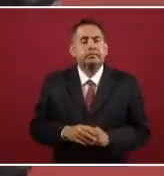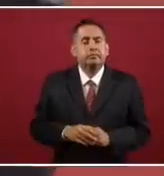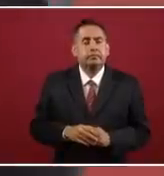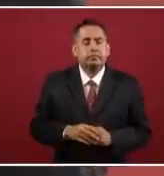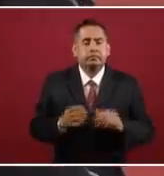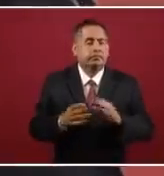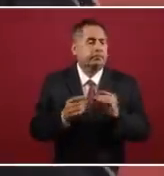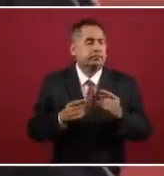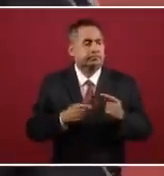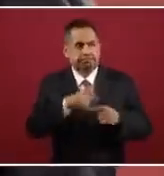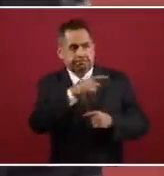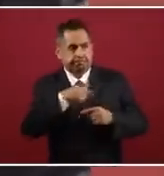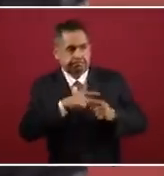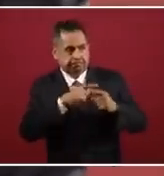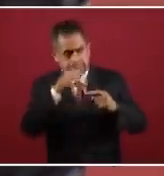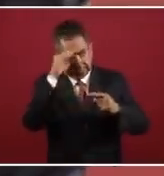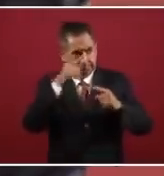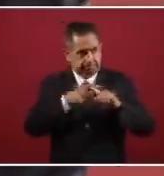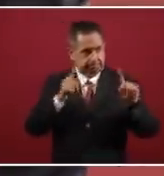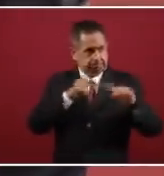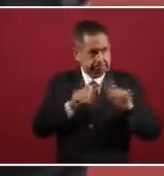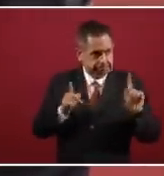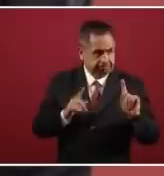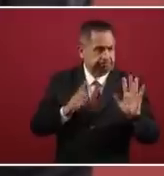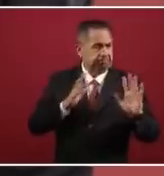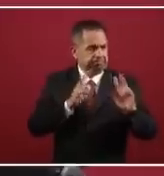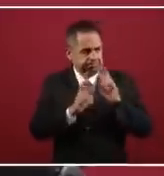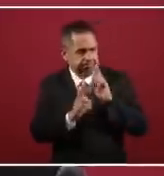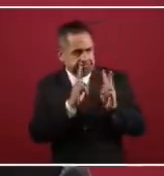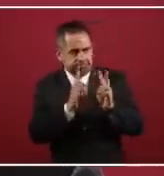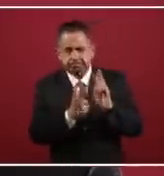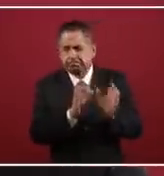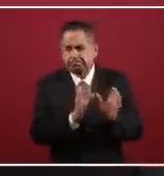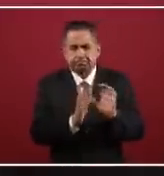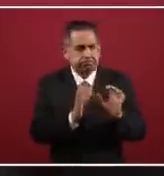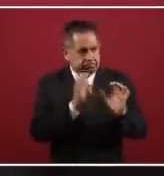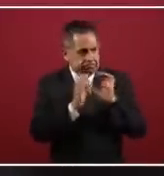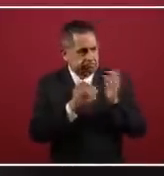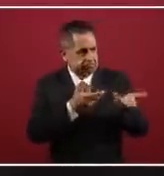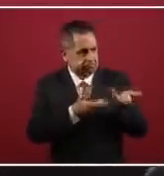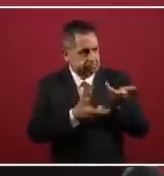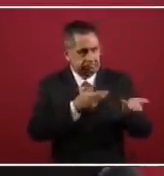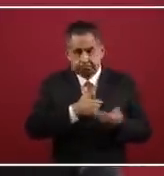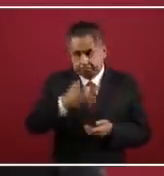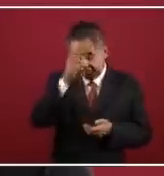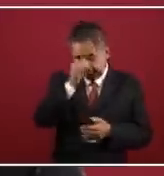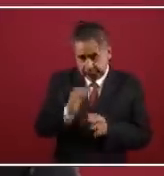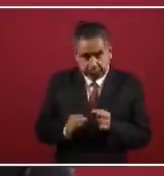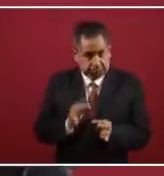las diferencias podamos resolverlas mediante el acuerdo,